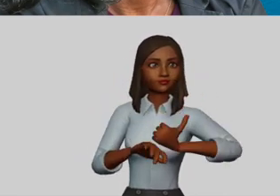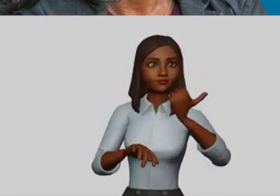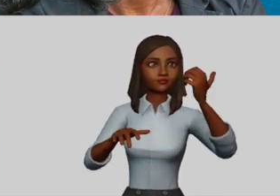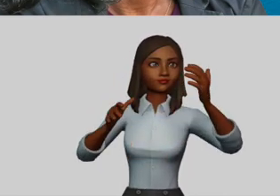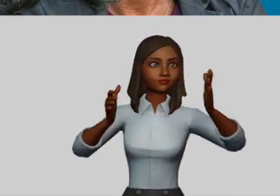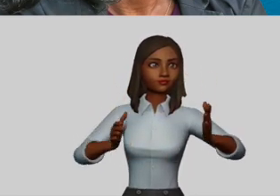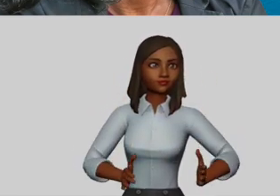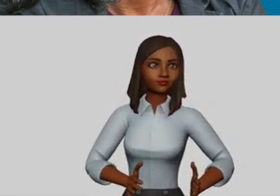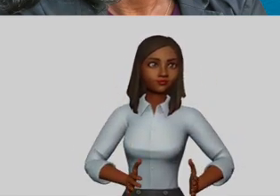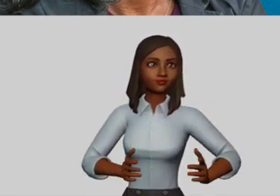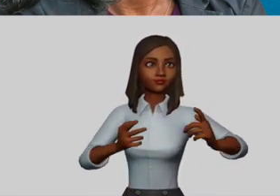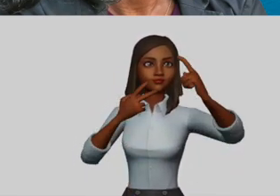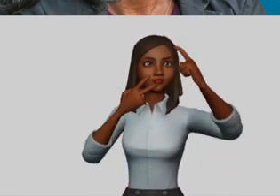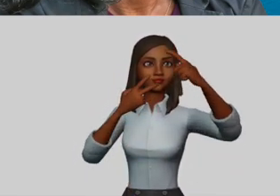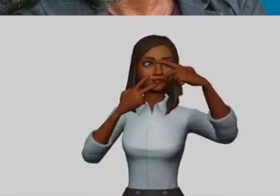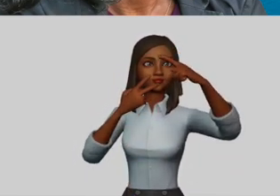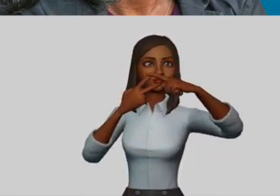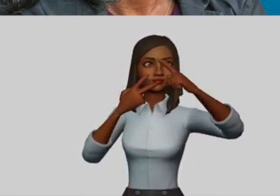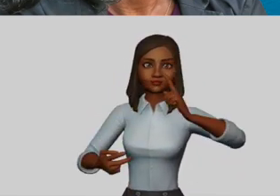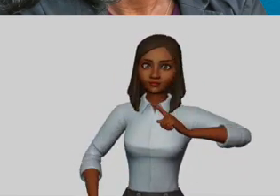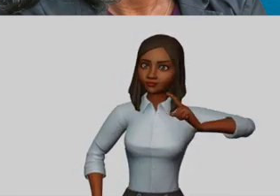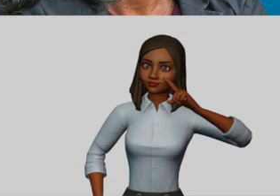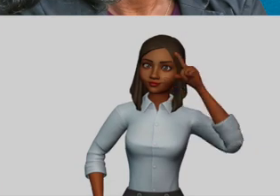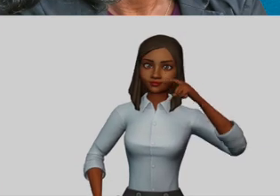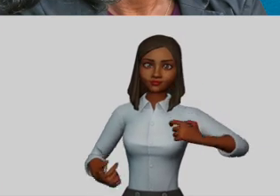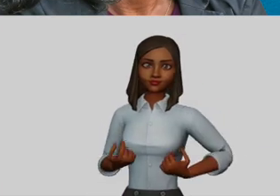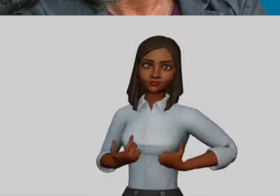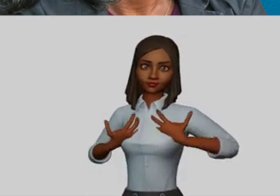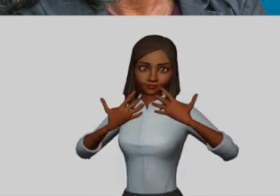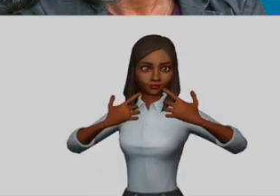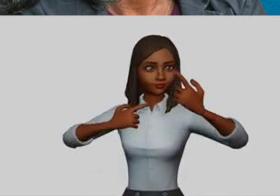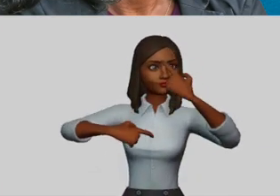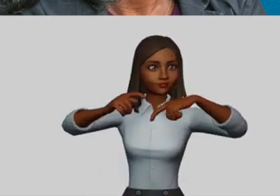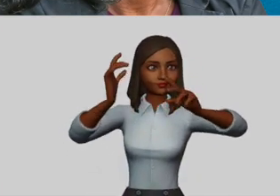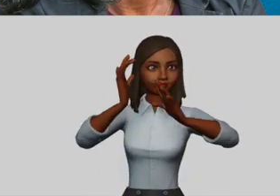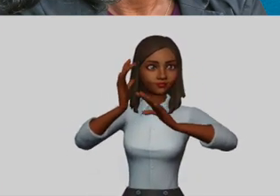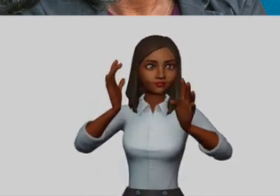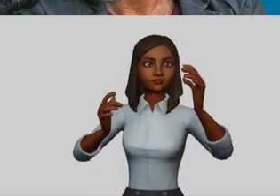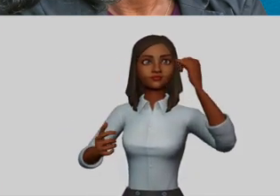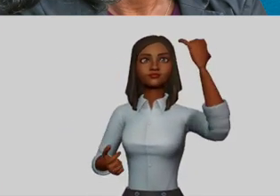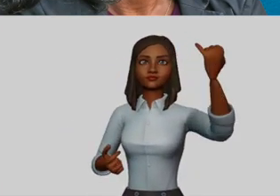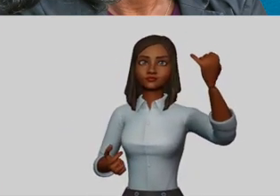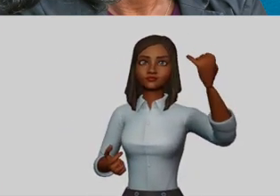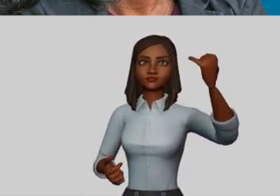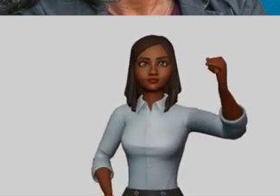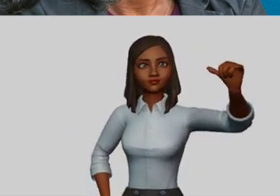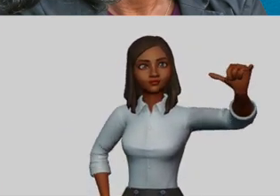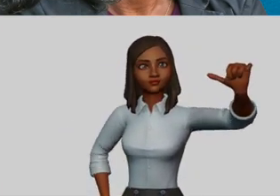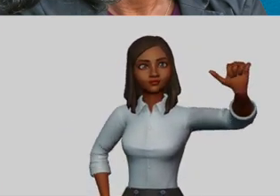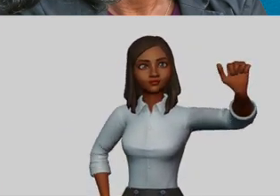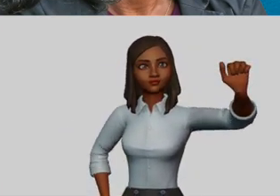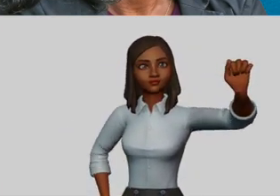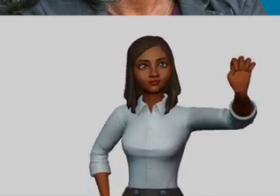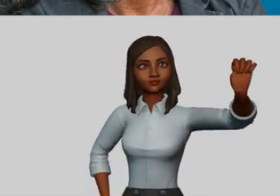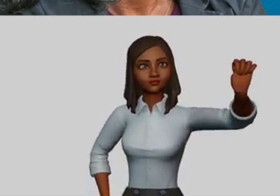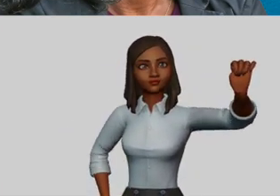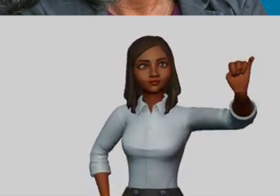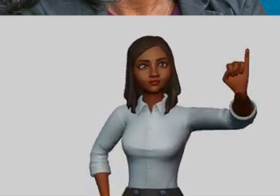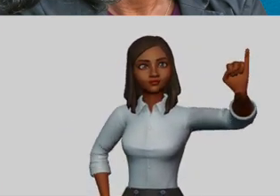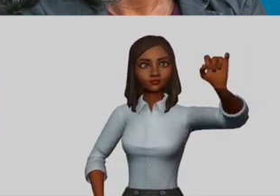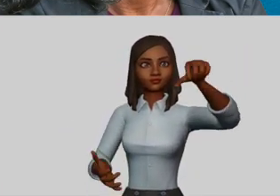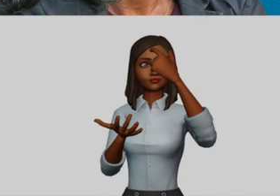por YouTube, o sea que por favor no dejen de darle subscribe y recuerden que estamos presentes en Instagram en la cuenta